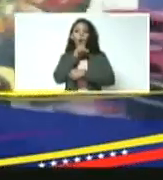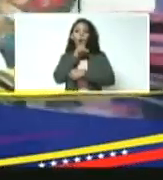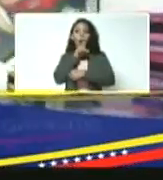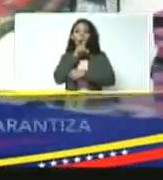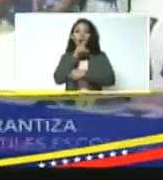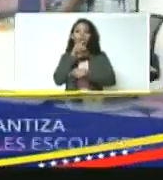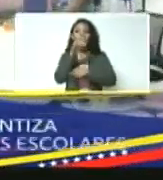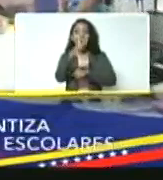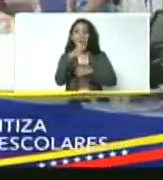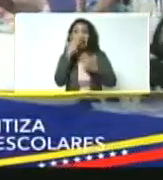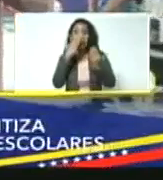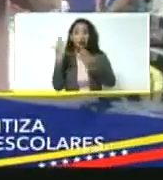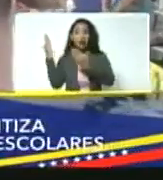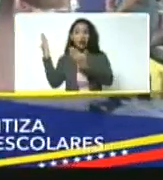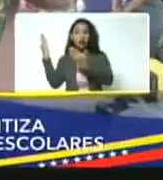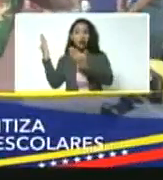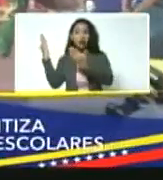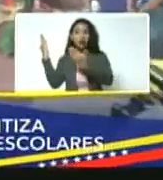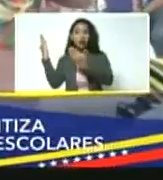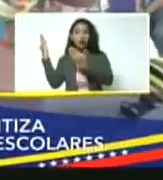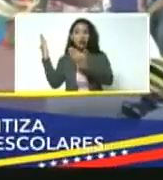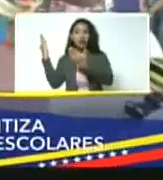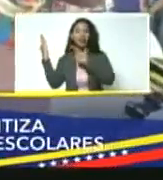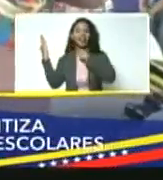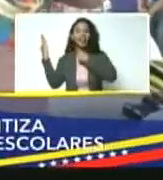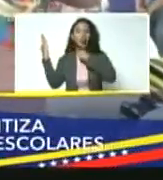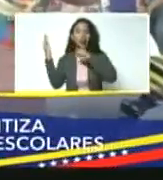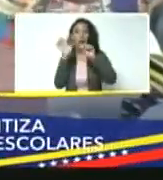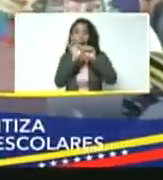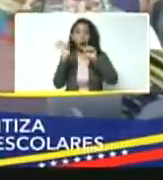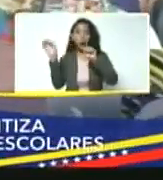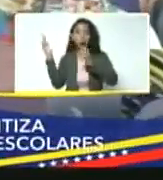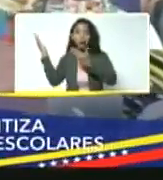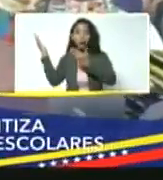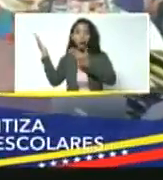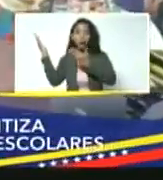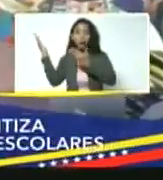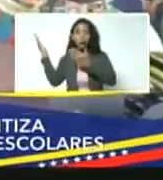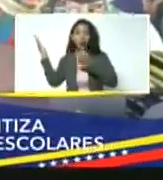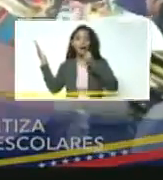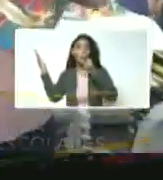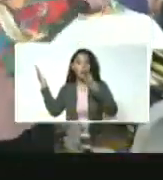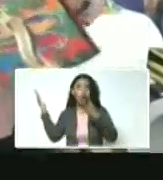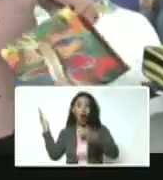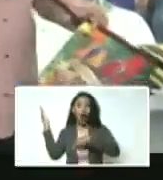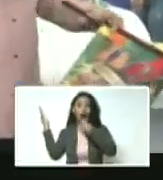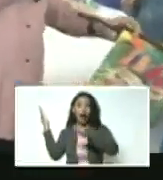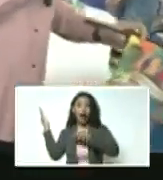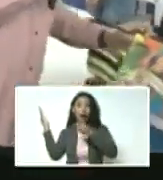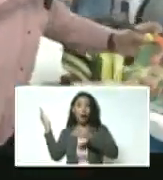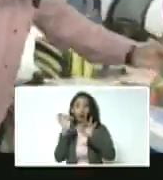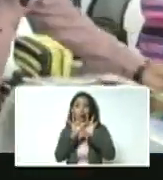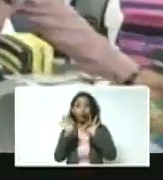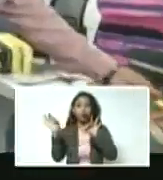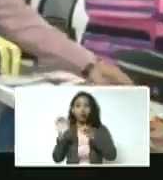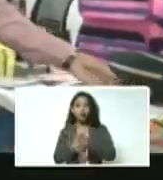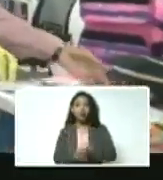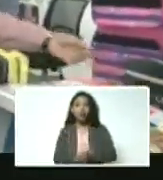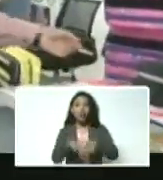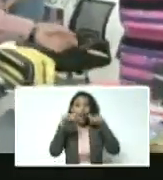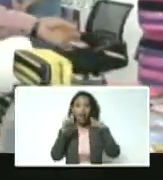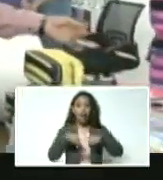Ah, mira. Ah, ¿te gusta la cartuchera? Bueno, vamos a darle cartuchera, pues. Bueno, y desde